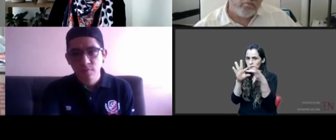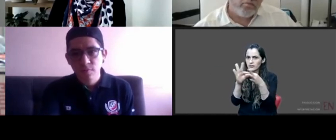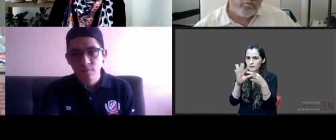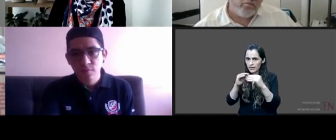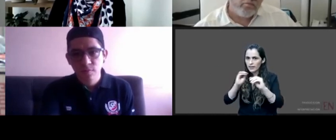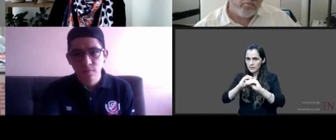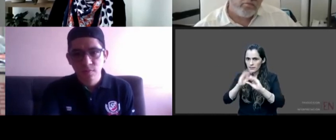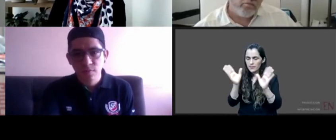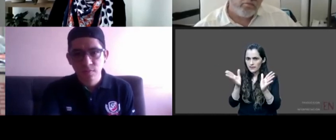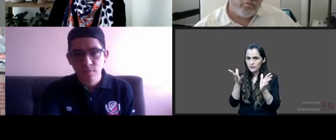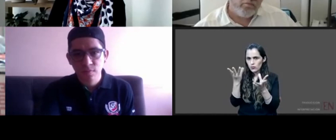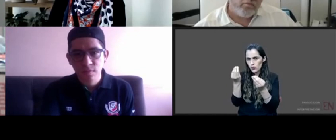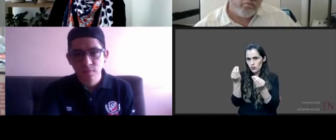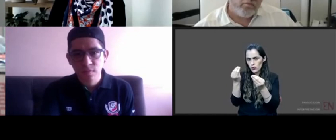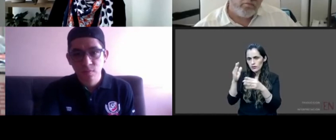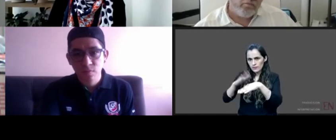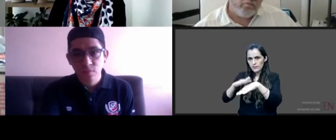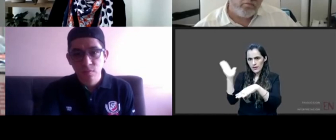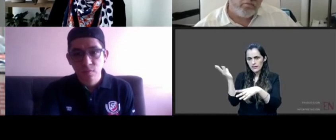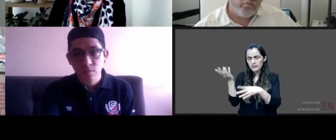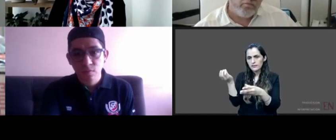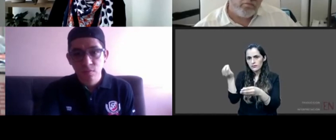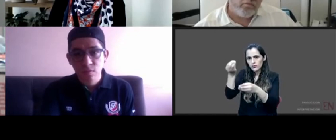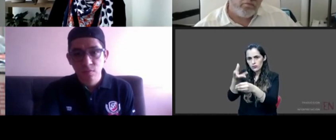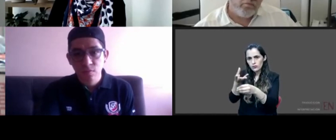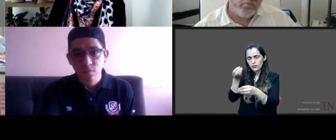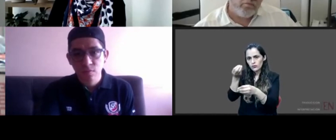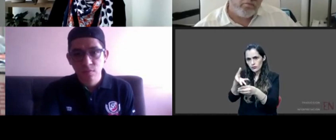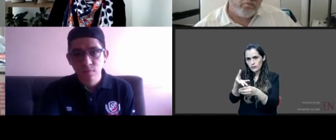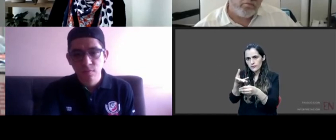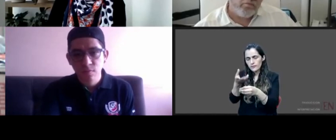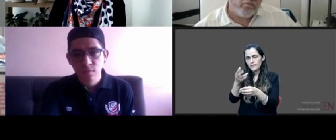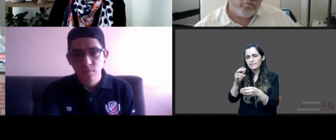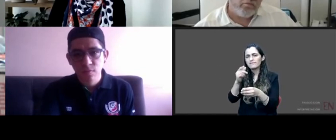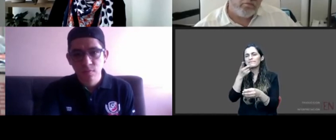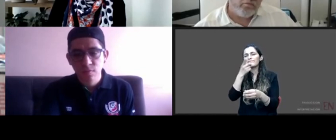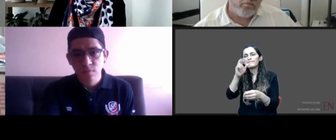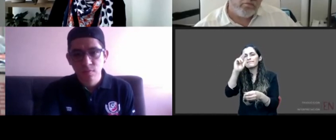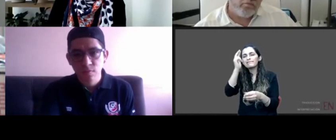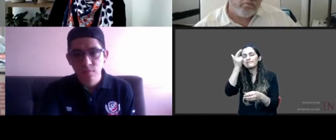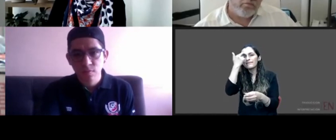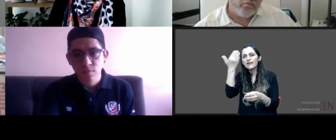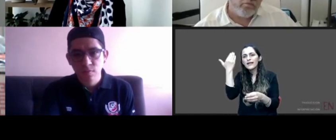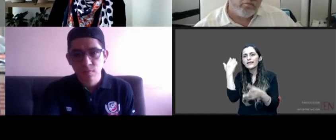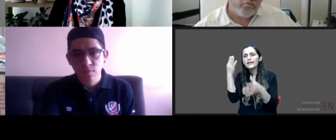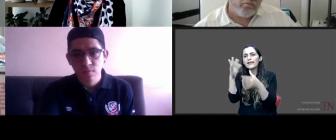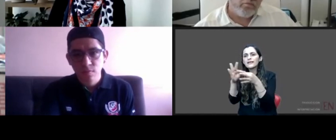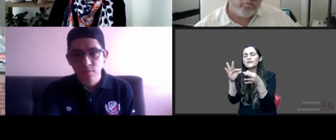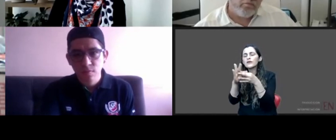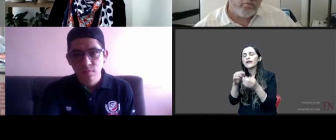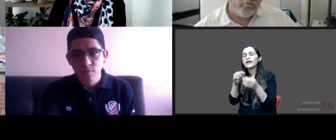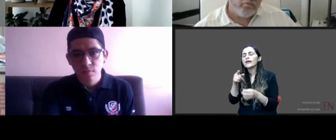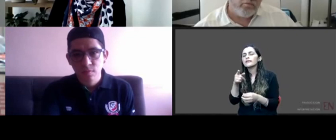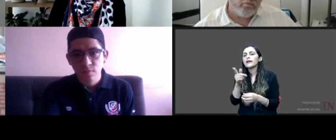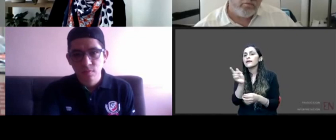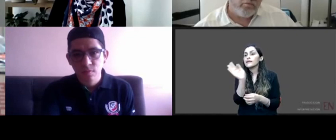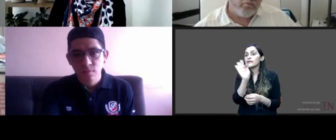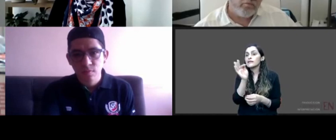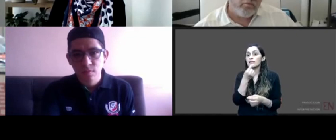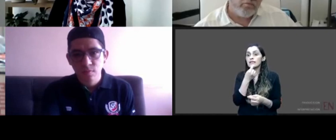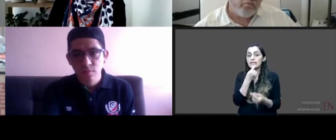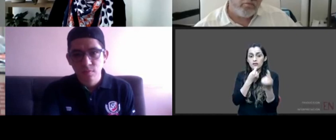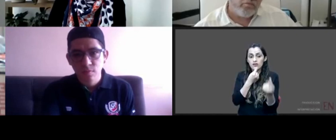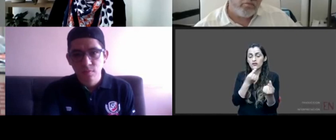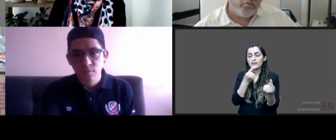agregar, tanto de lo que ya hablabas de qué pasa cuando hay por ejemplo, una niña, un niño adolescente